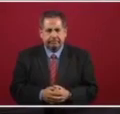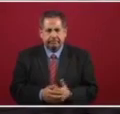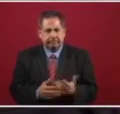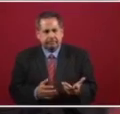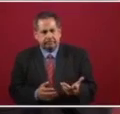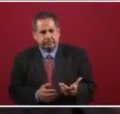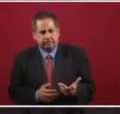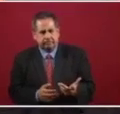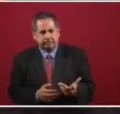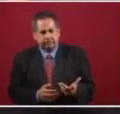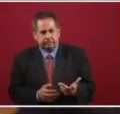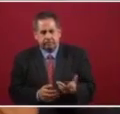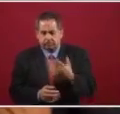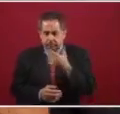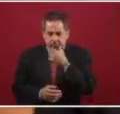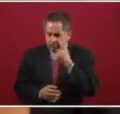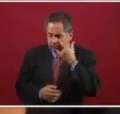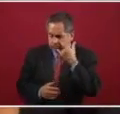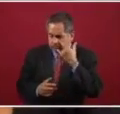Entonces, lívido,